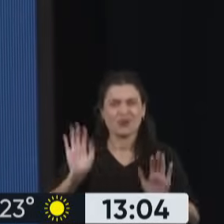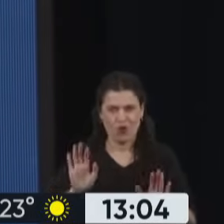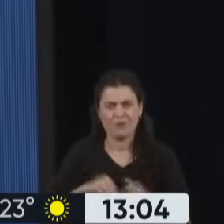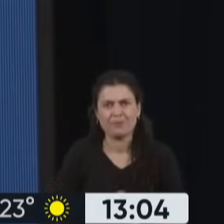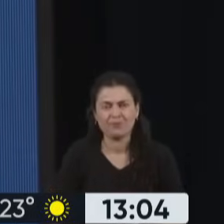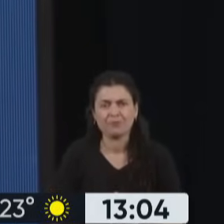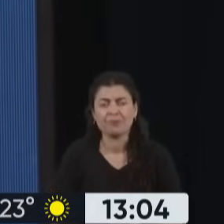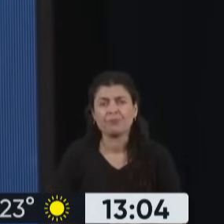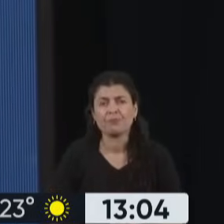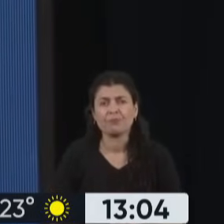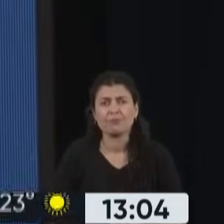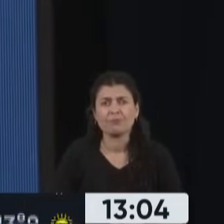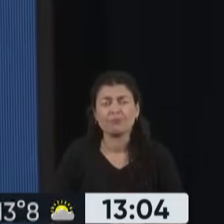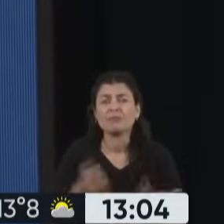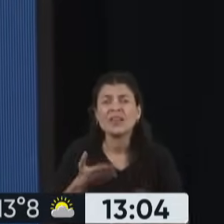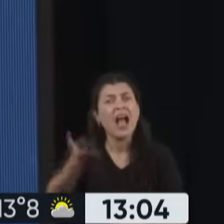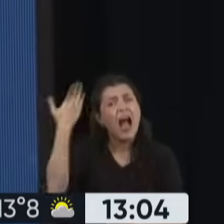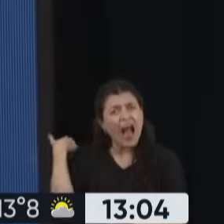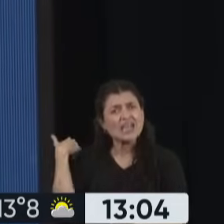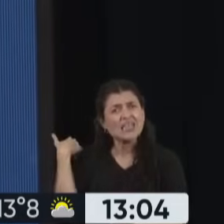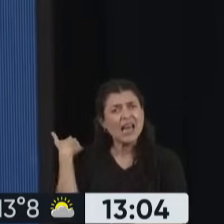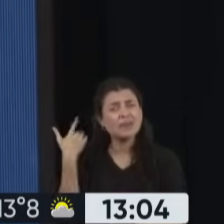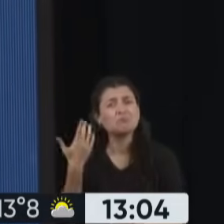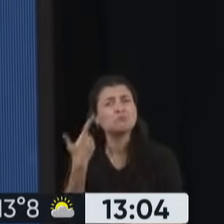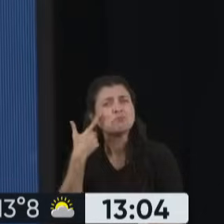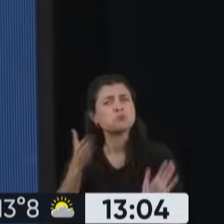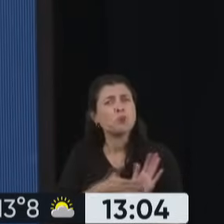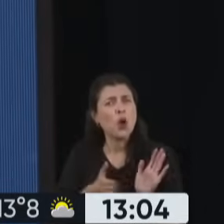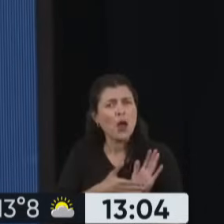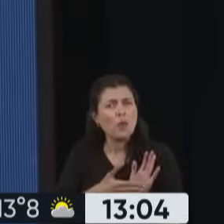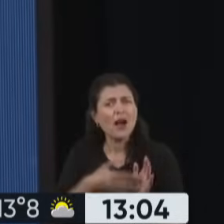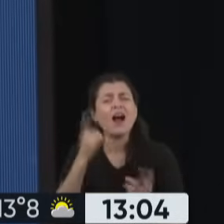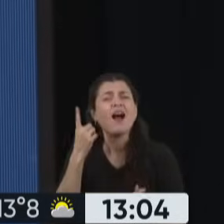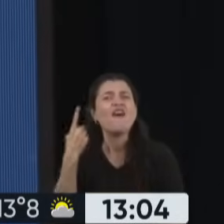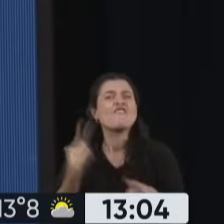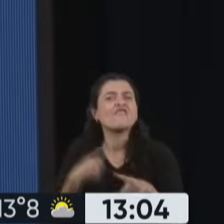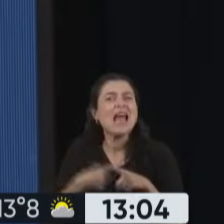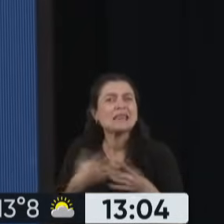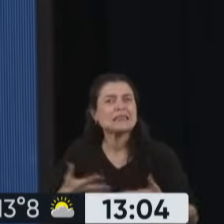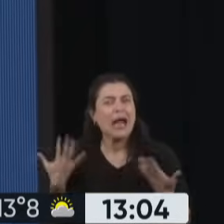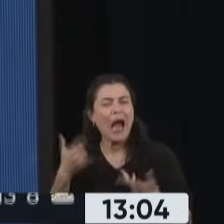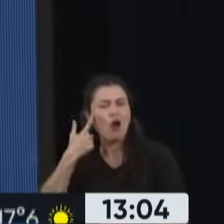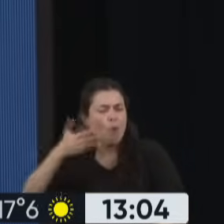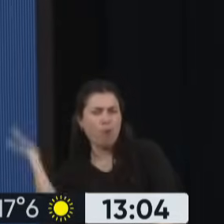Ayer tuvimos gran festival de Doma en 2 lugares.